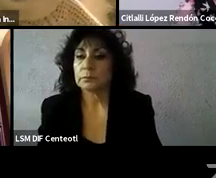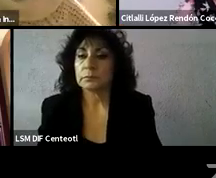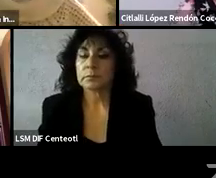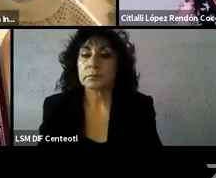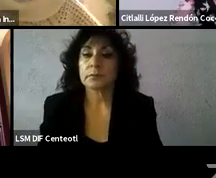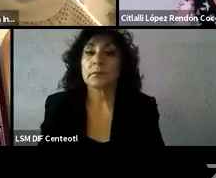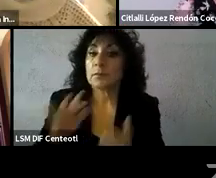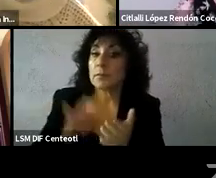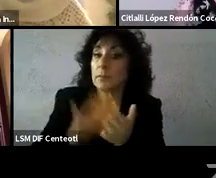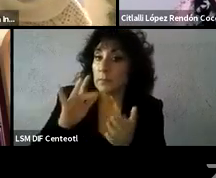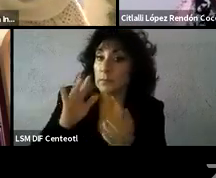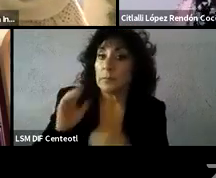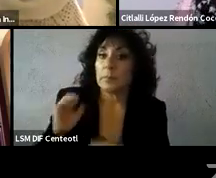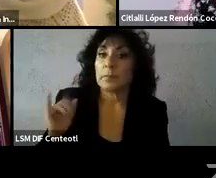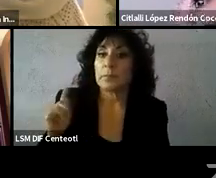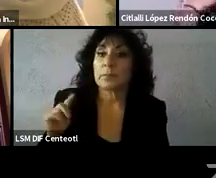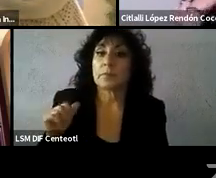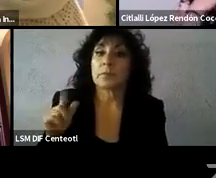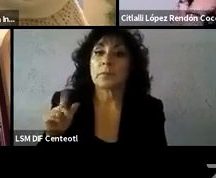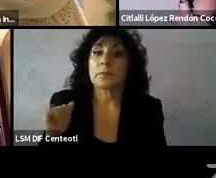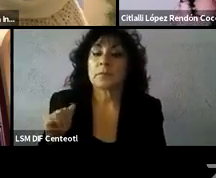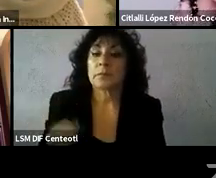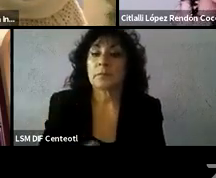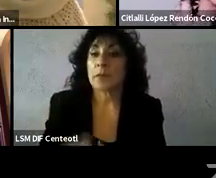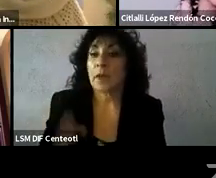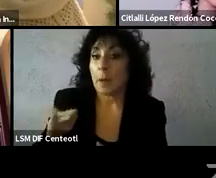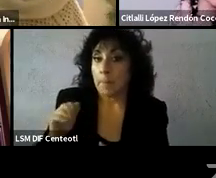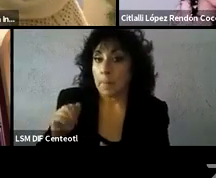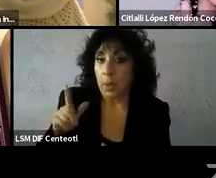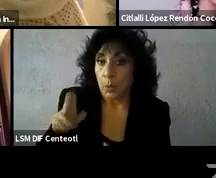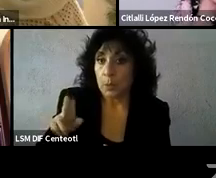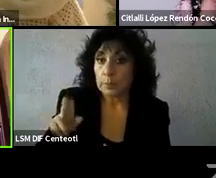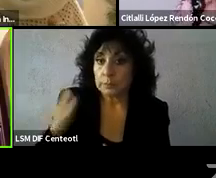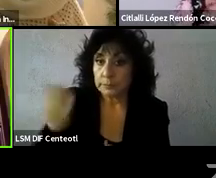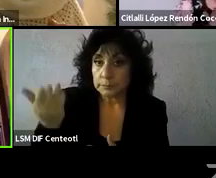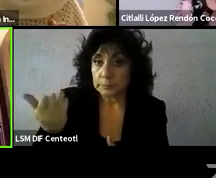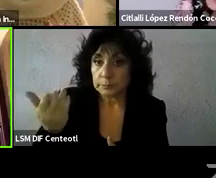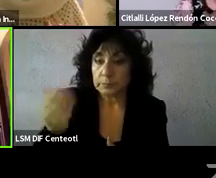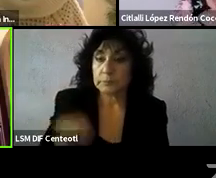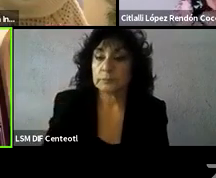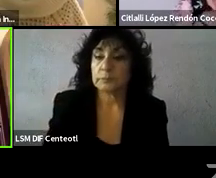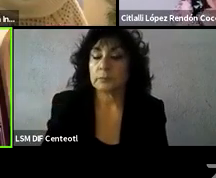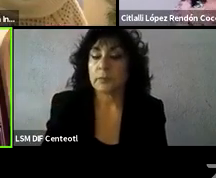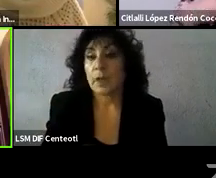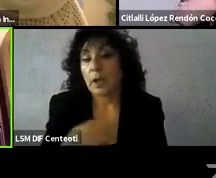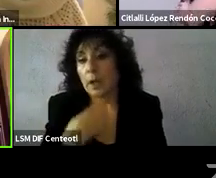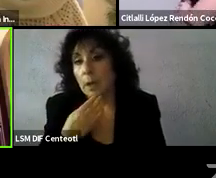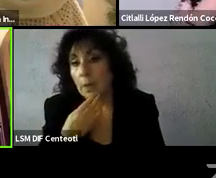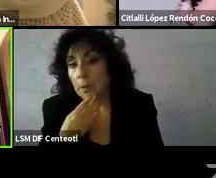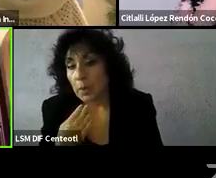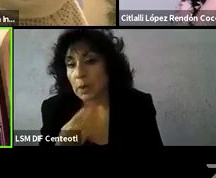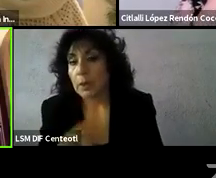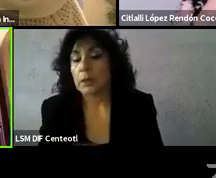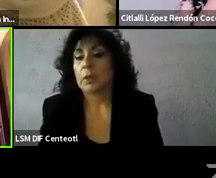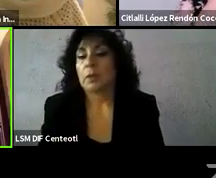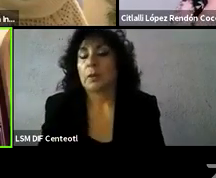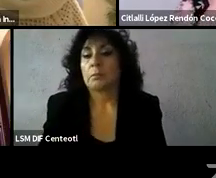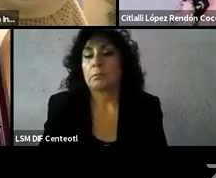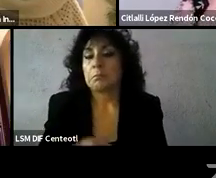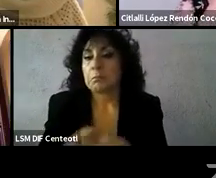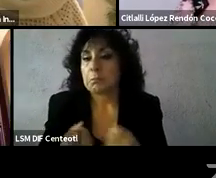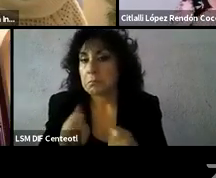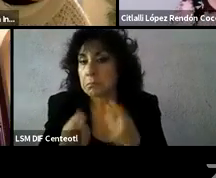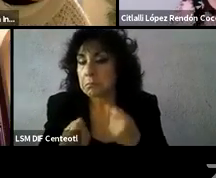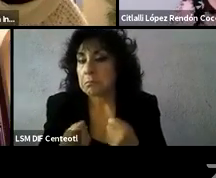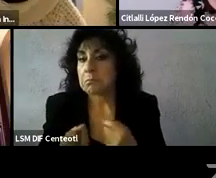Muchas gracias, Itlali. Malú, abrió su micrófono. Bueno, varias cosas. Se